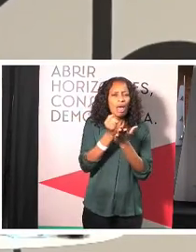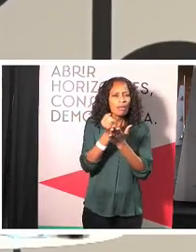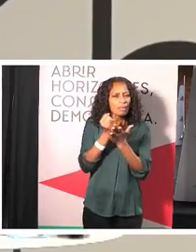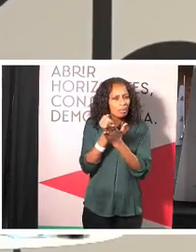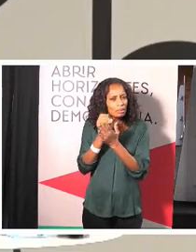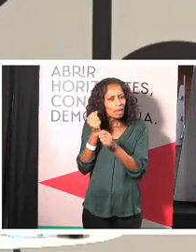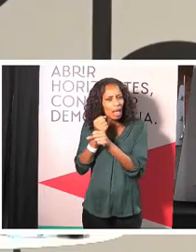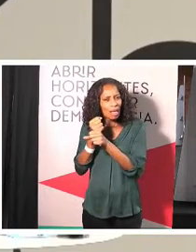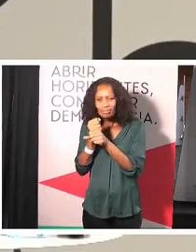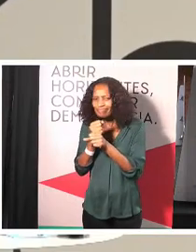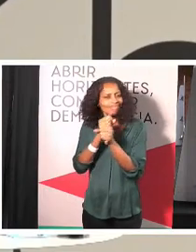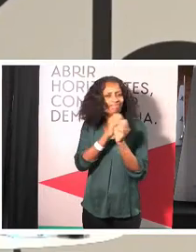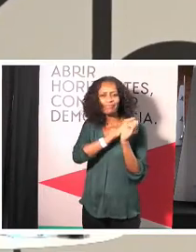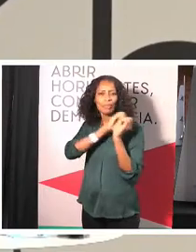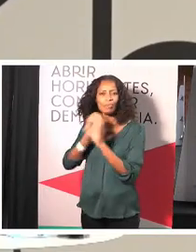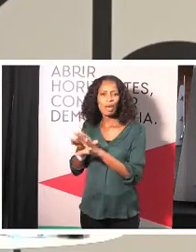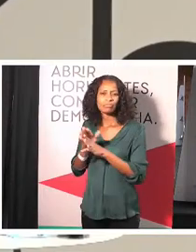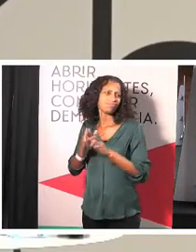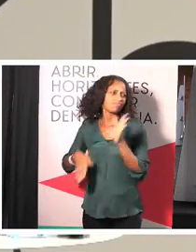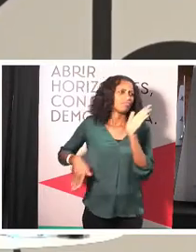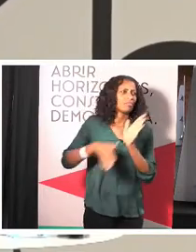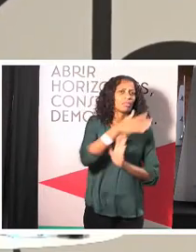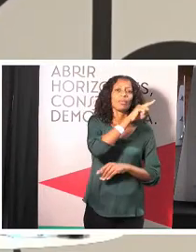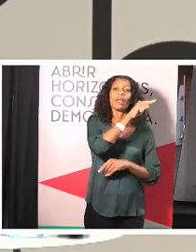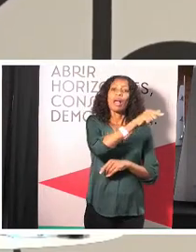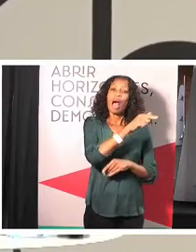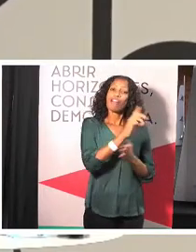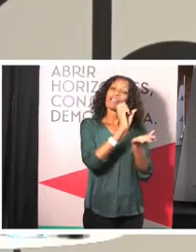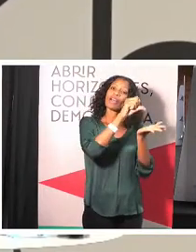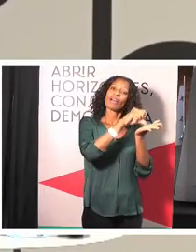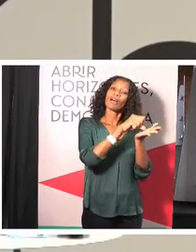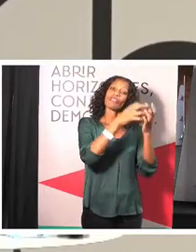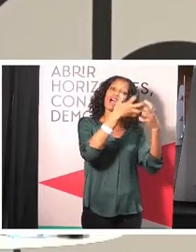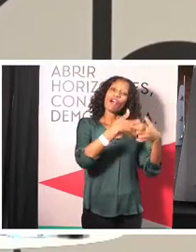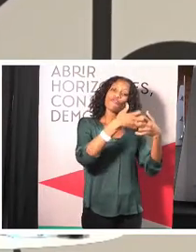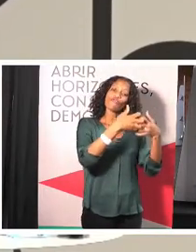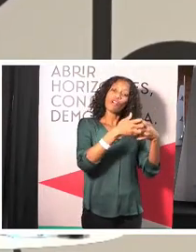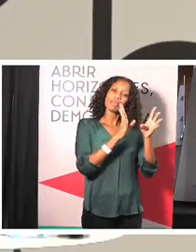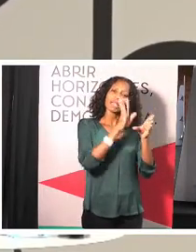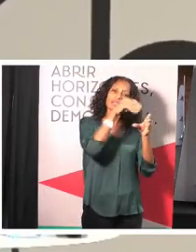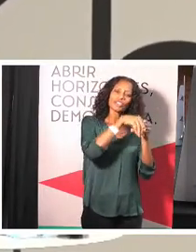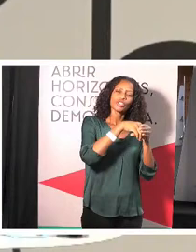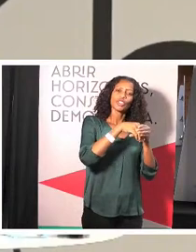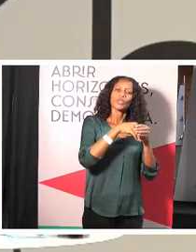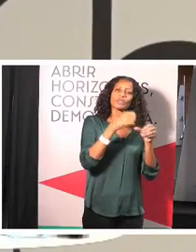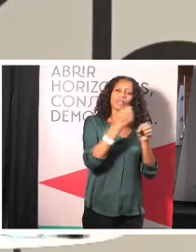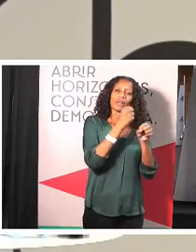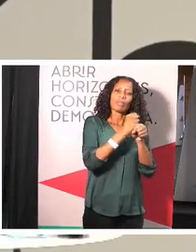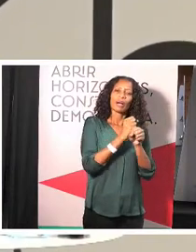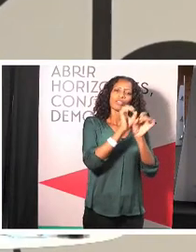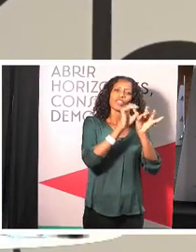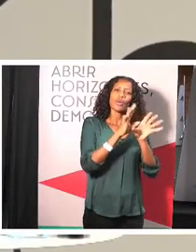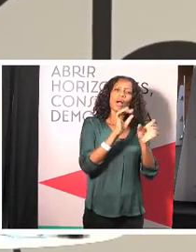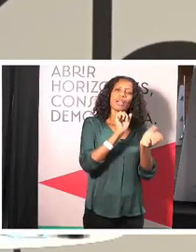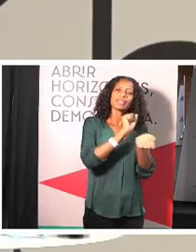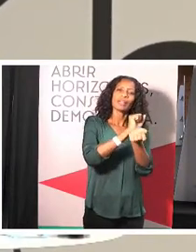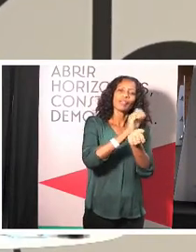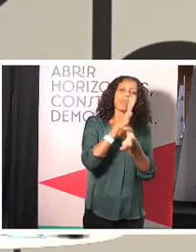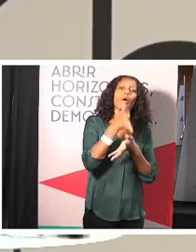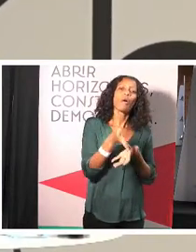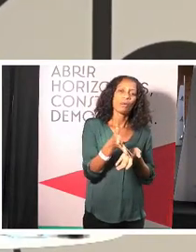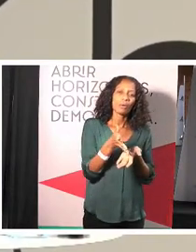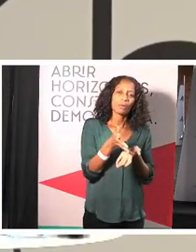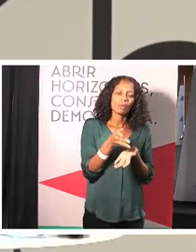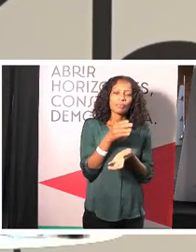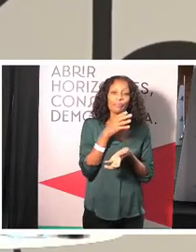para trabajar en condiciones de semiesclavitud? ¿Por qué? Pues porque el trabajo por cuenta ajena, el contrato de trabajo tipo